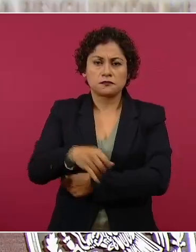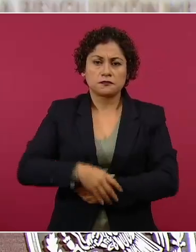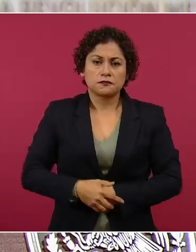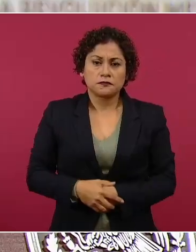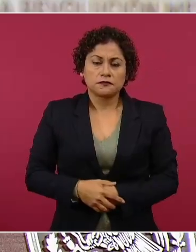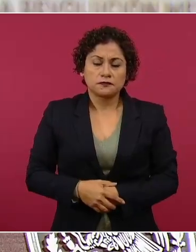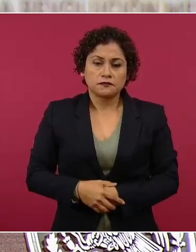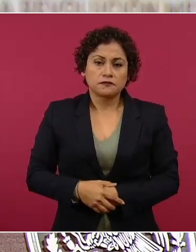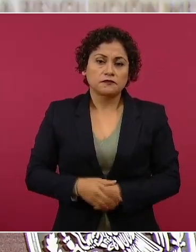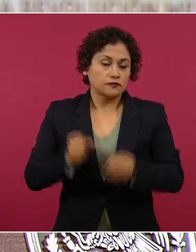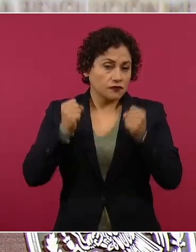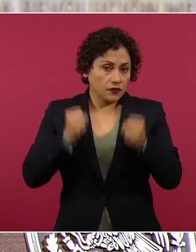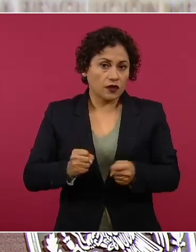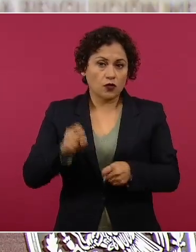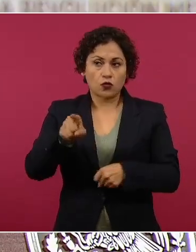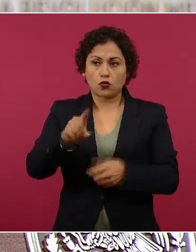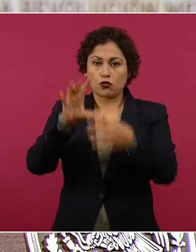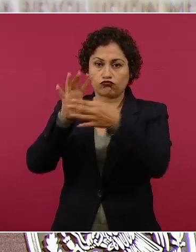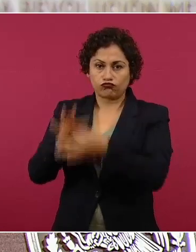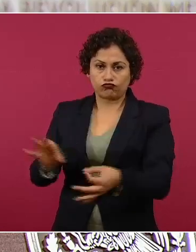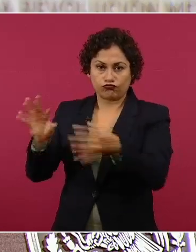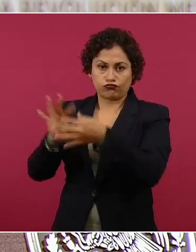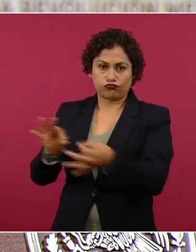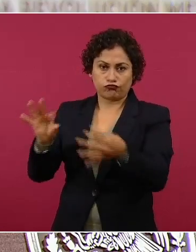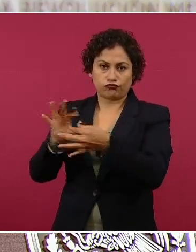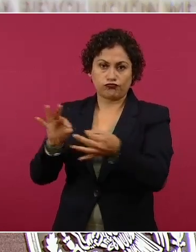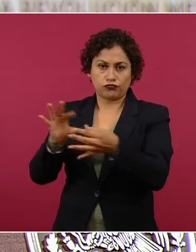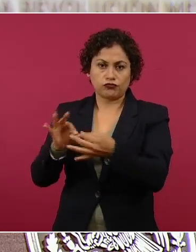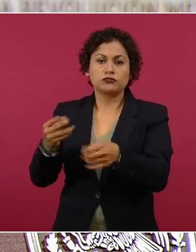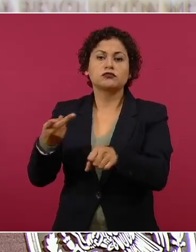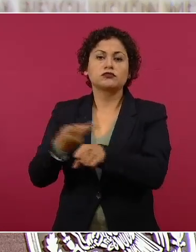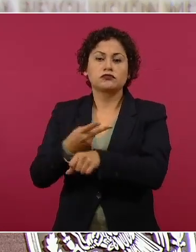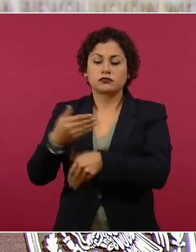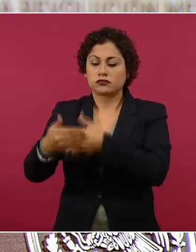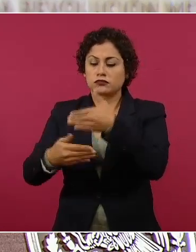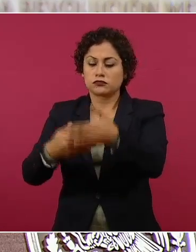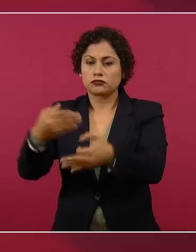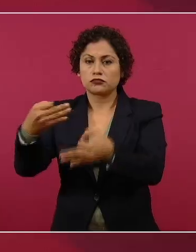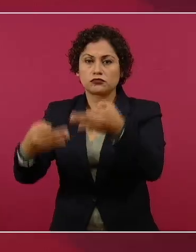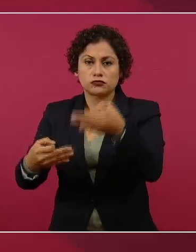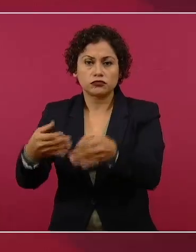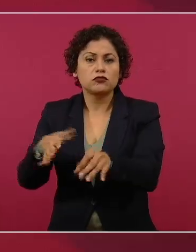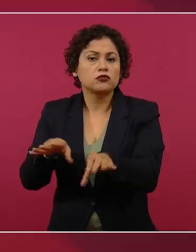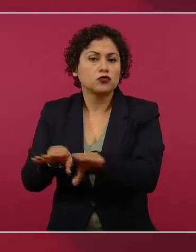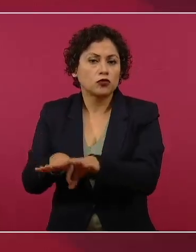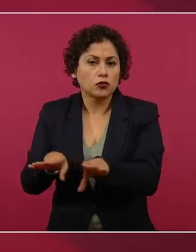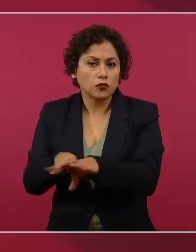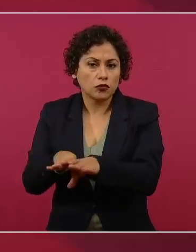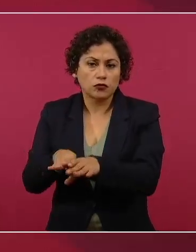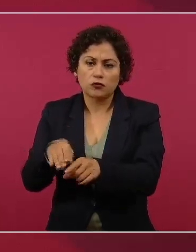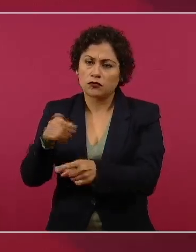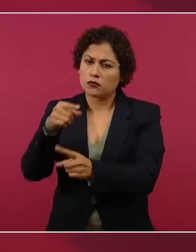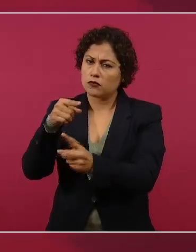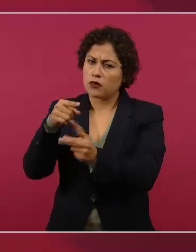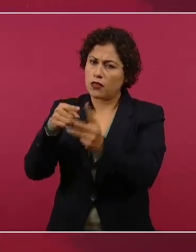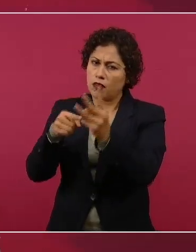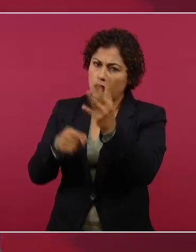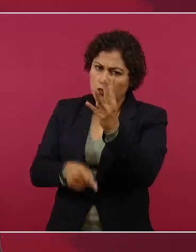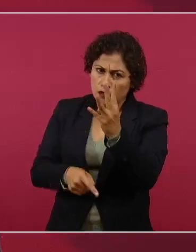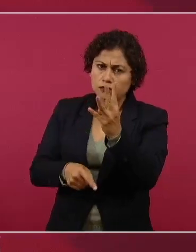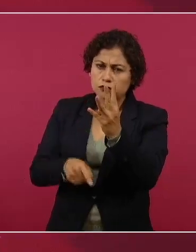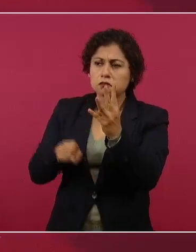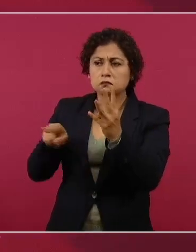a explicarles cuál fue el procedimiento que siguieron y todas las instancias que